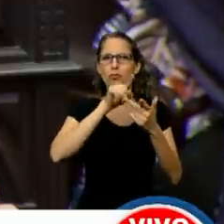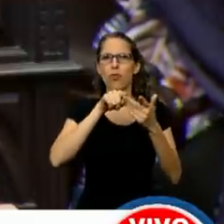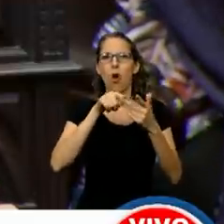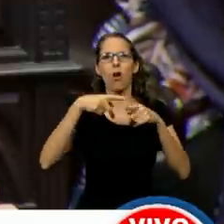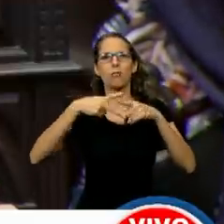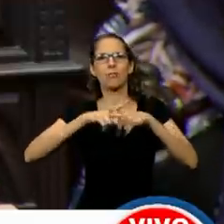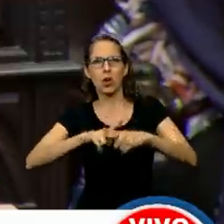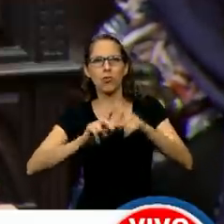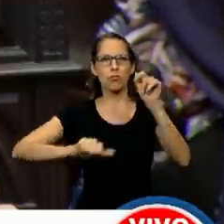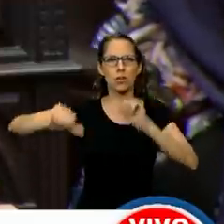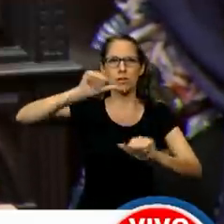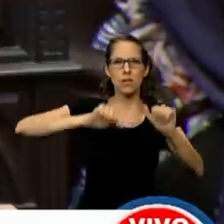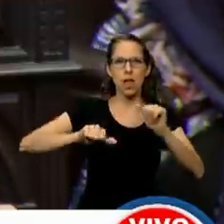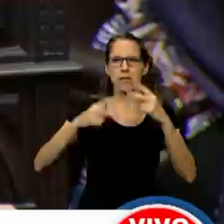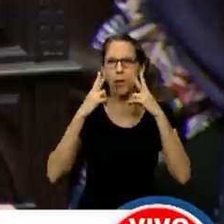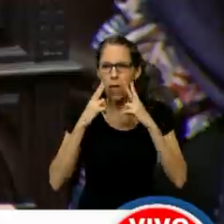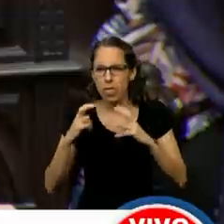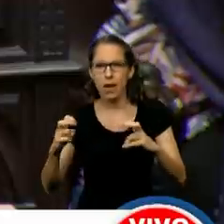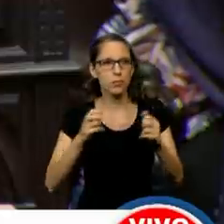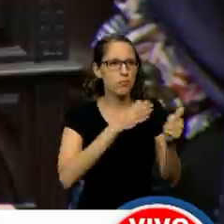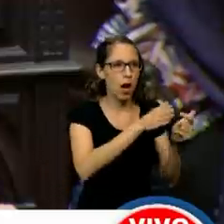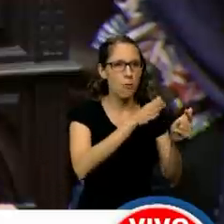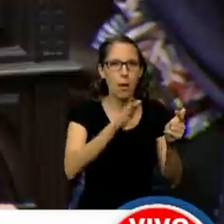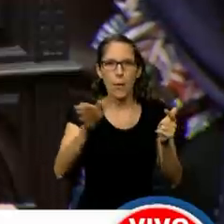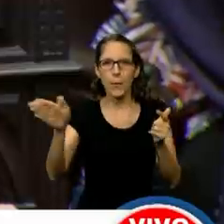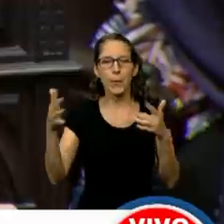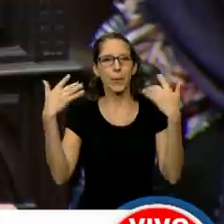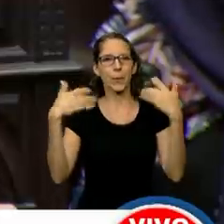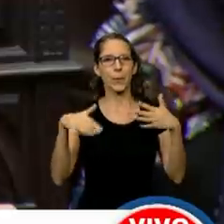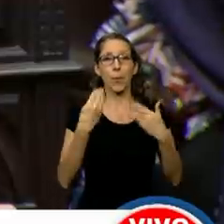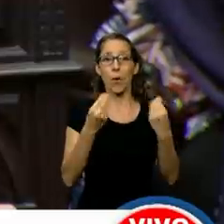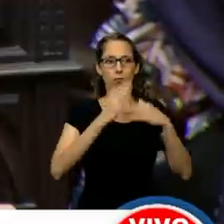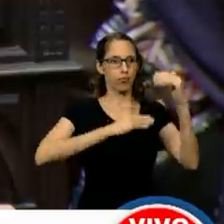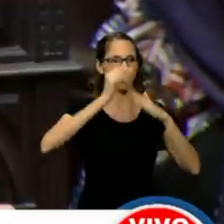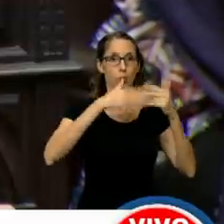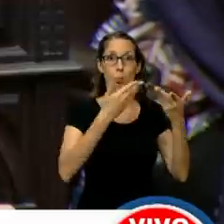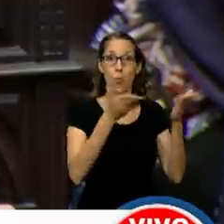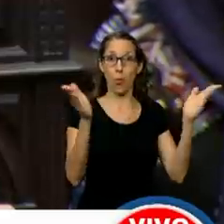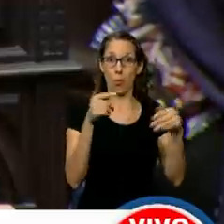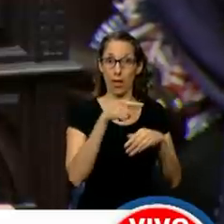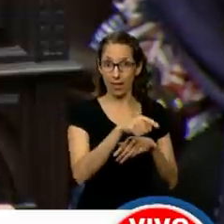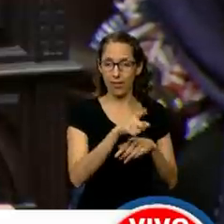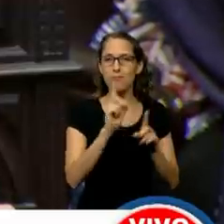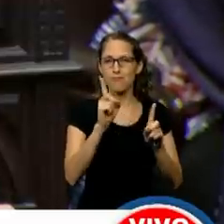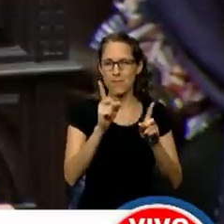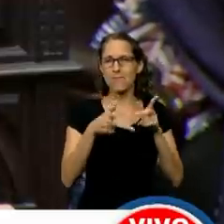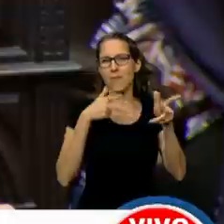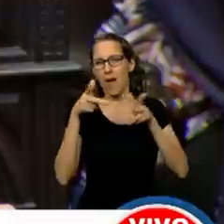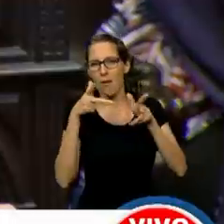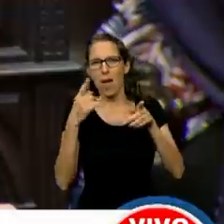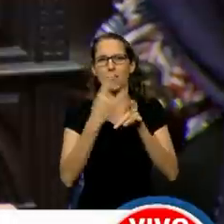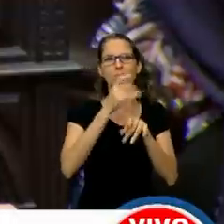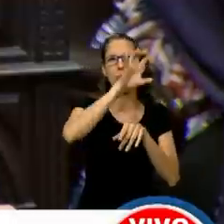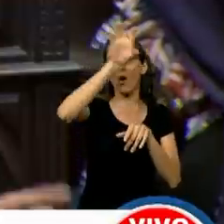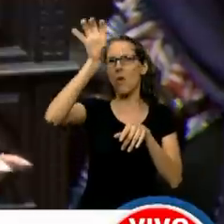ciencia y tecnología con investigación porque la obra pública esas obras que hablamos en todas las